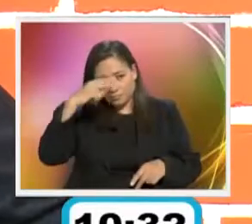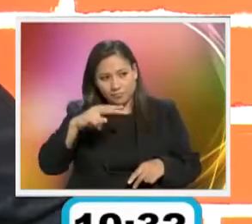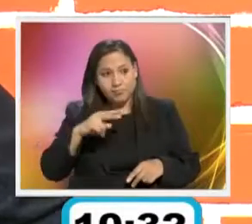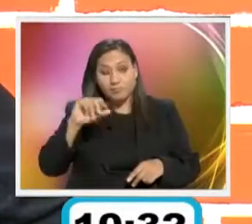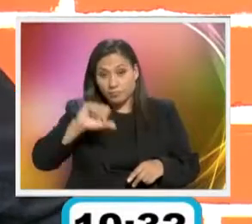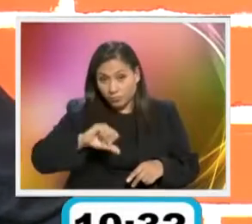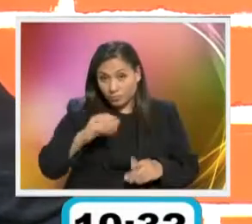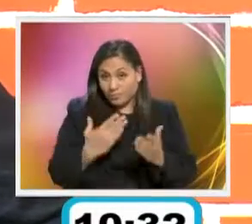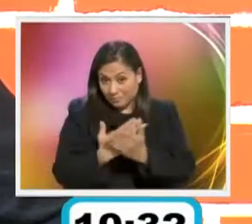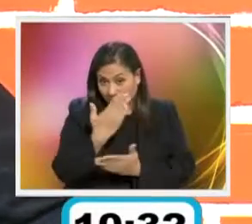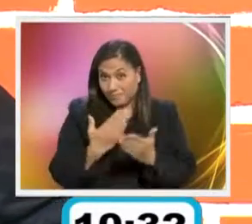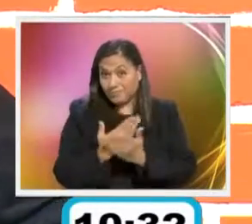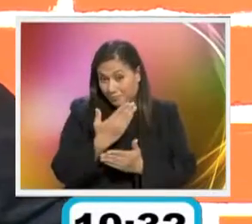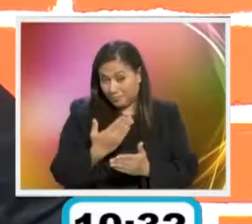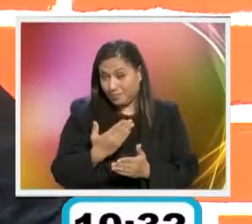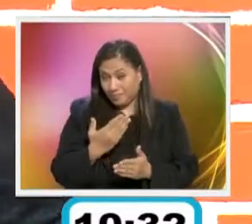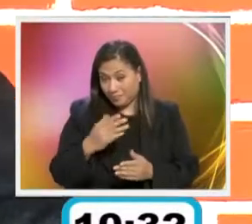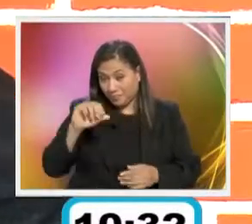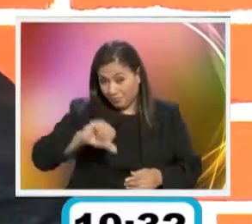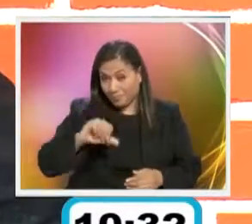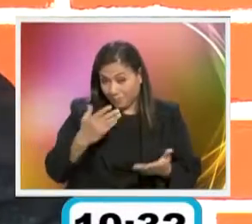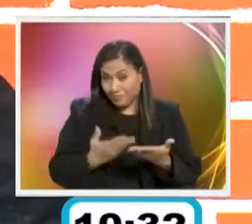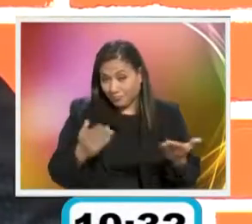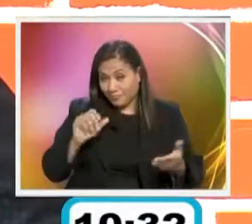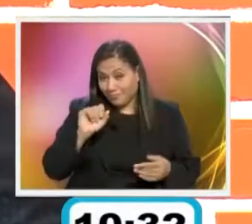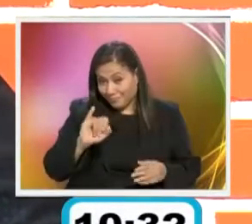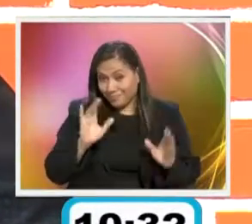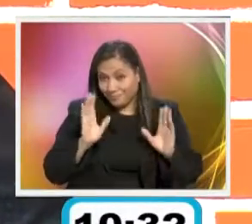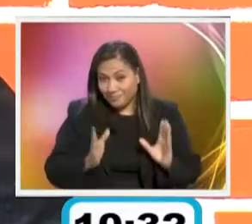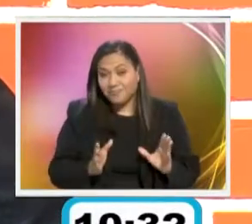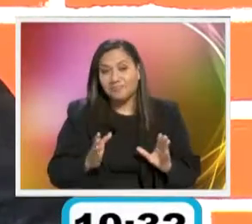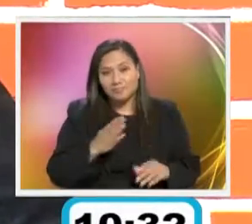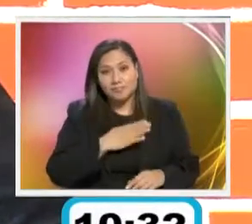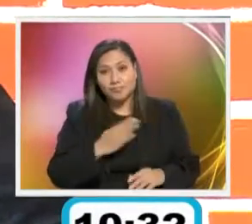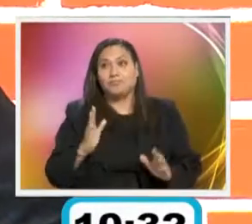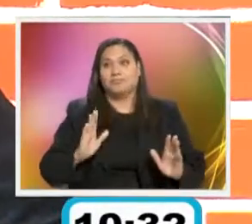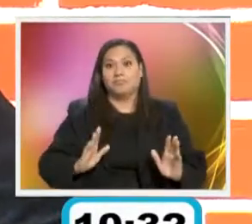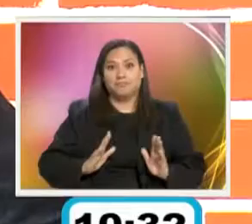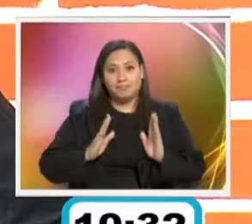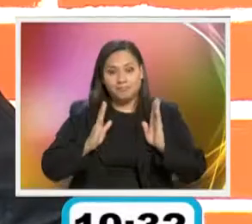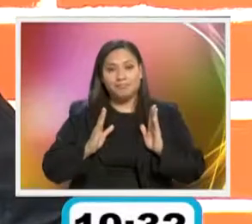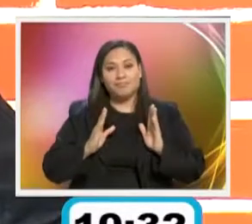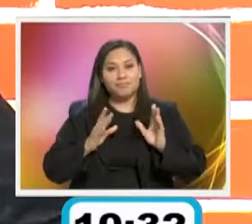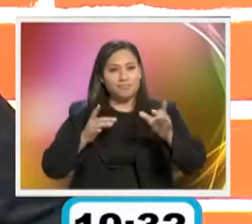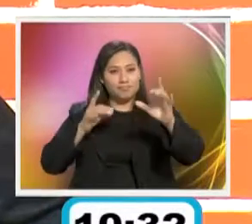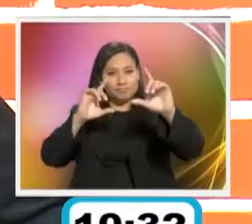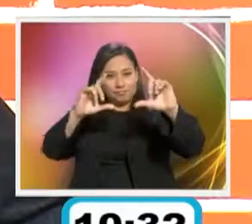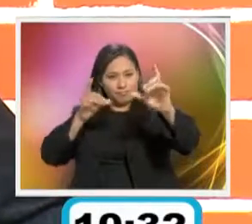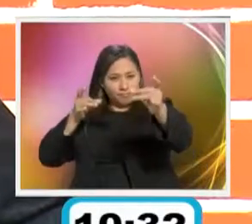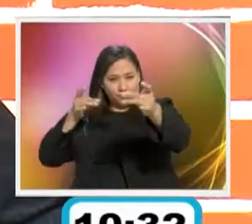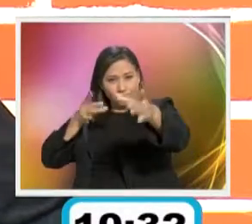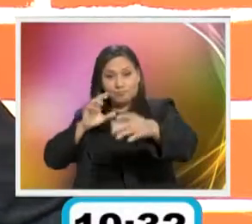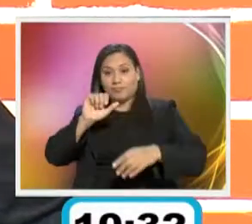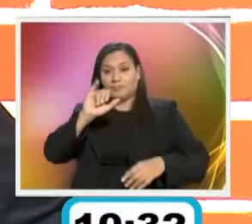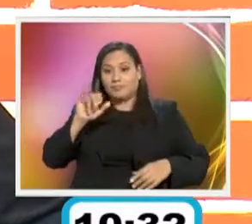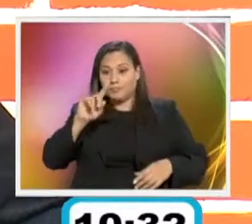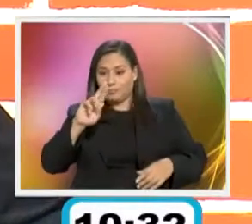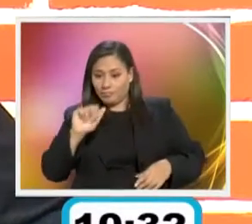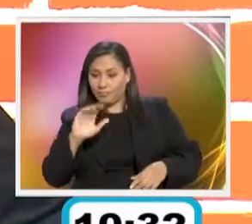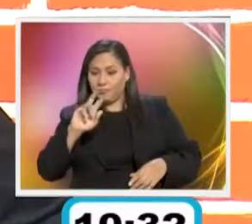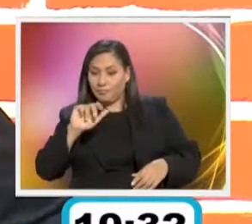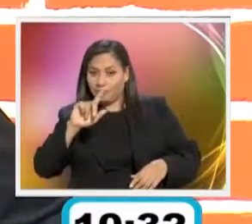aunque hoy en la mañana, al menos ahora sí se vino una muy buena sorpresa en el tiro con arco, ya que Alejandra